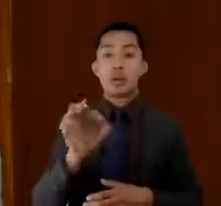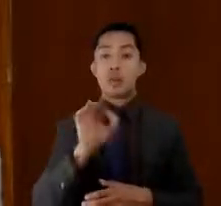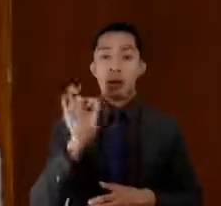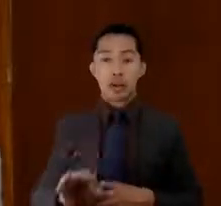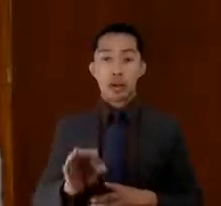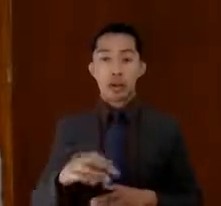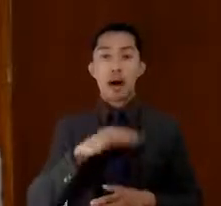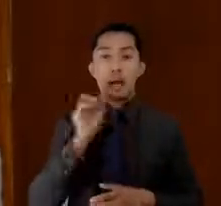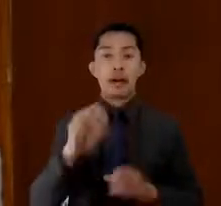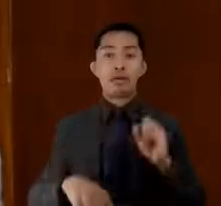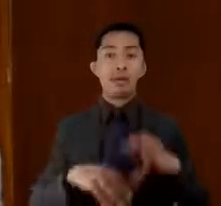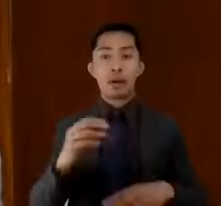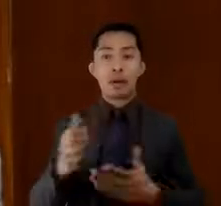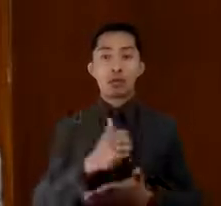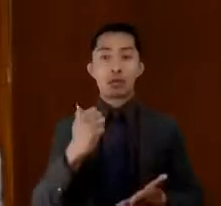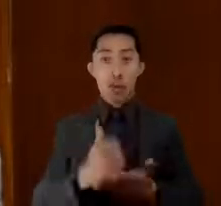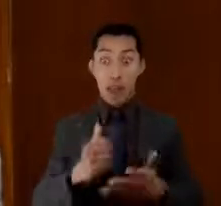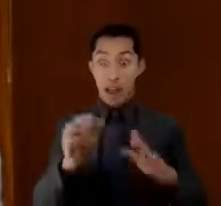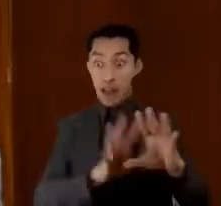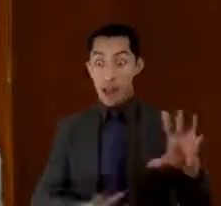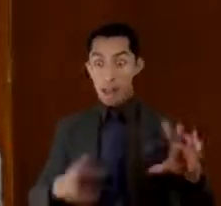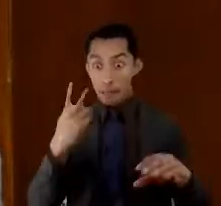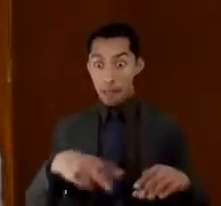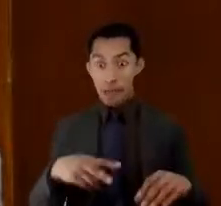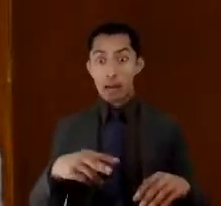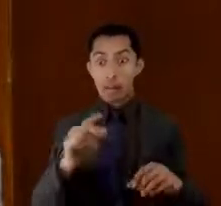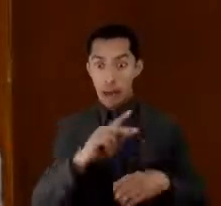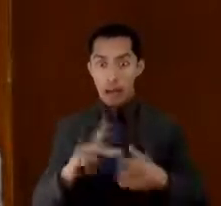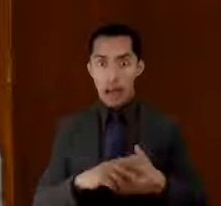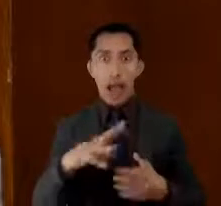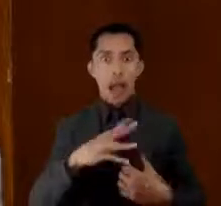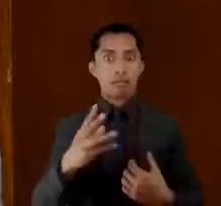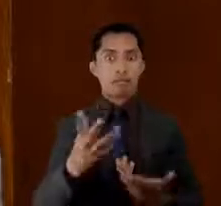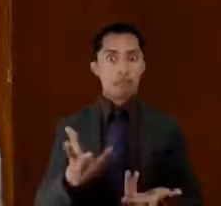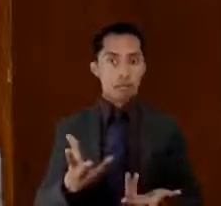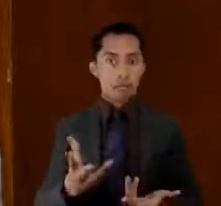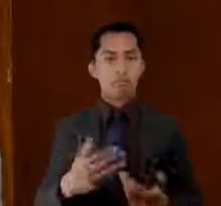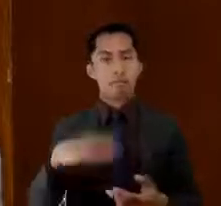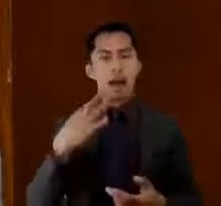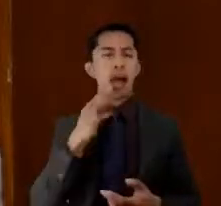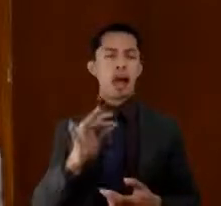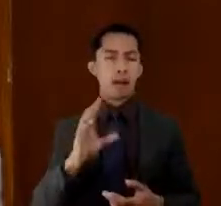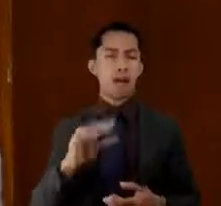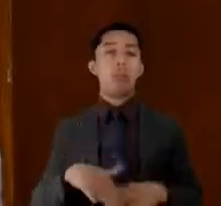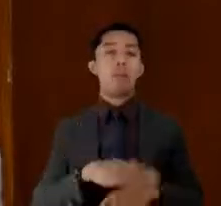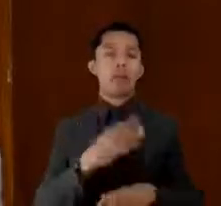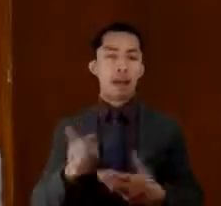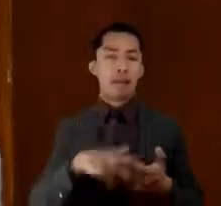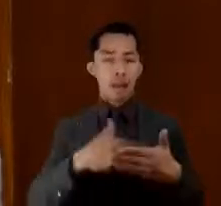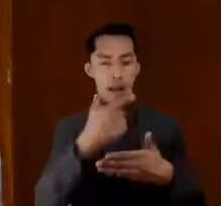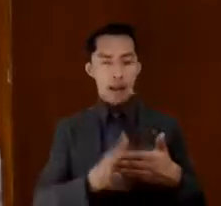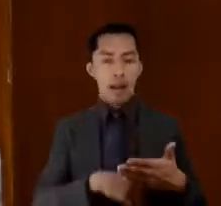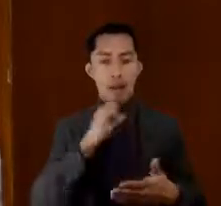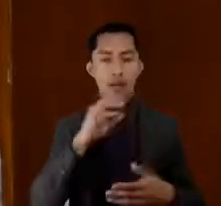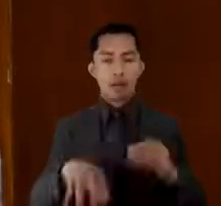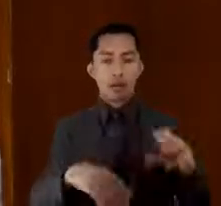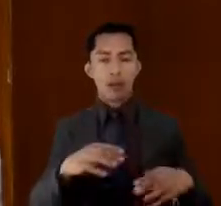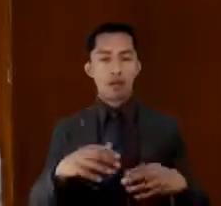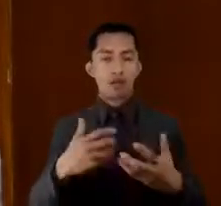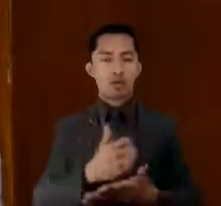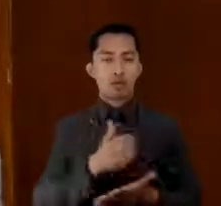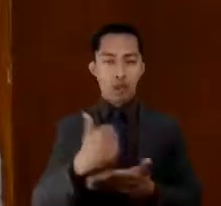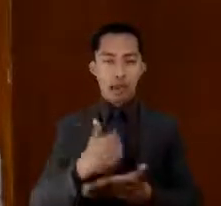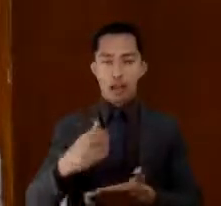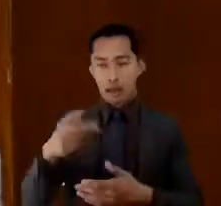de los residuos sólidos urbanos de todo el país. El asunto no es menor, dado que según el inventario de residuos sólidos urbanos de la